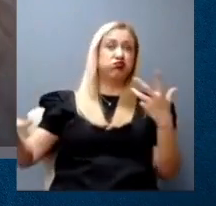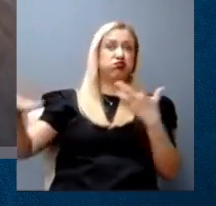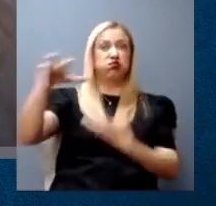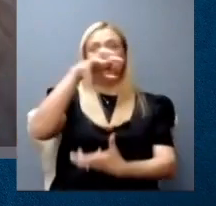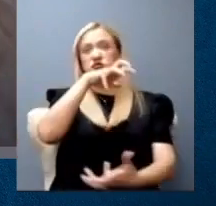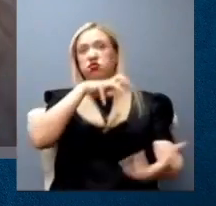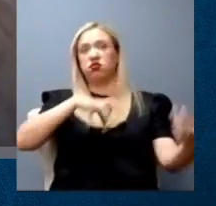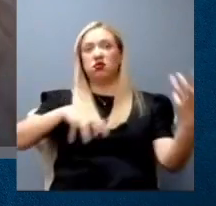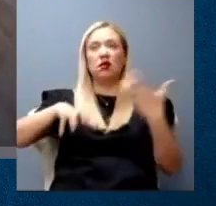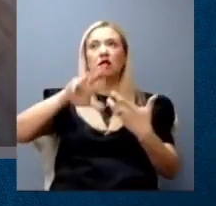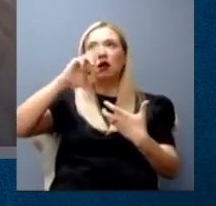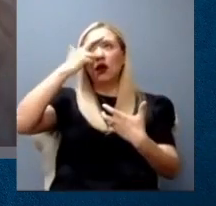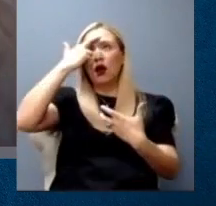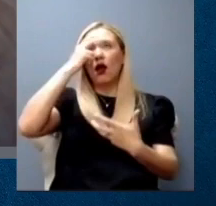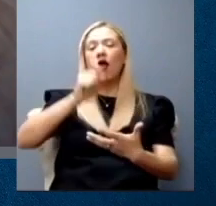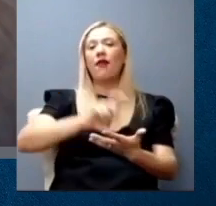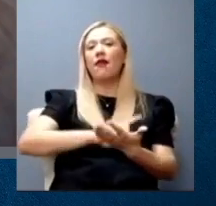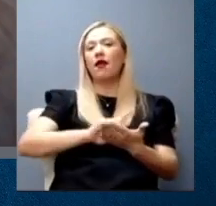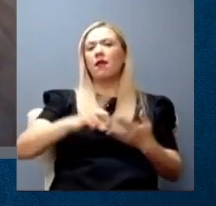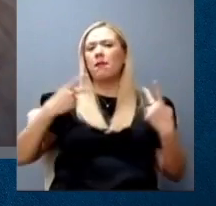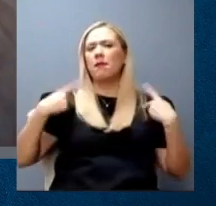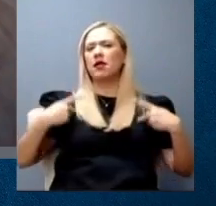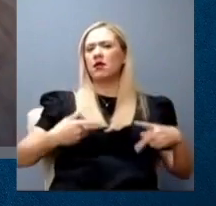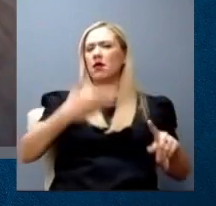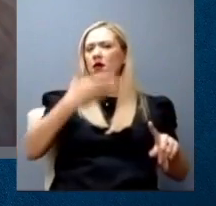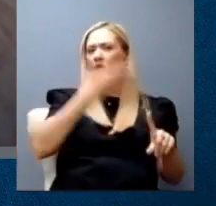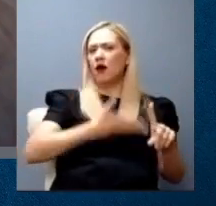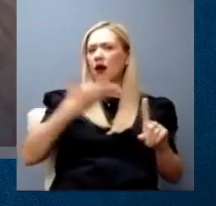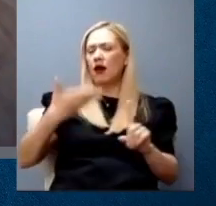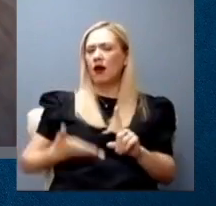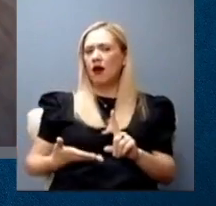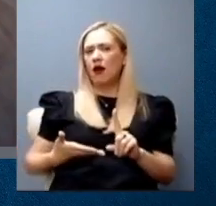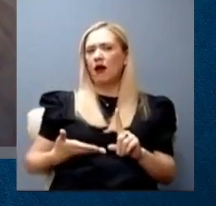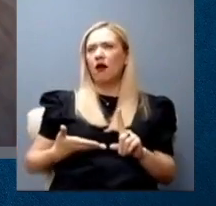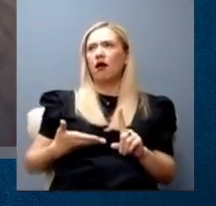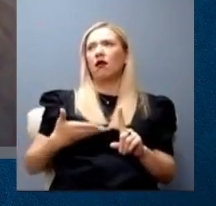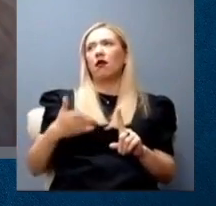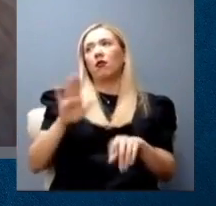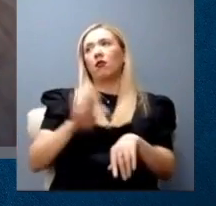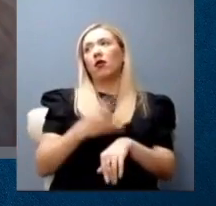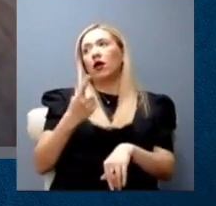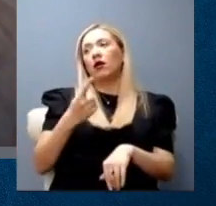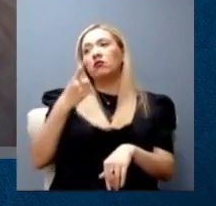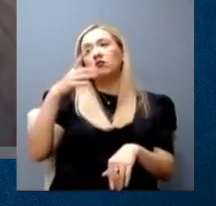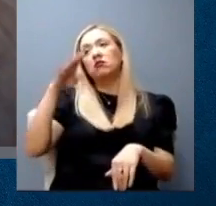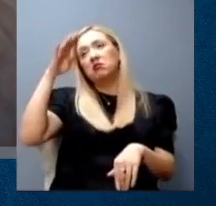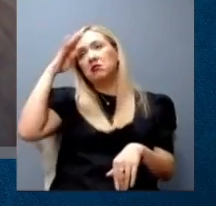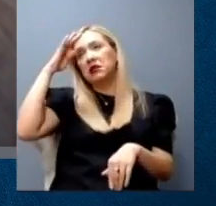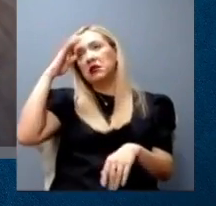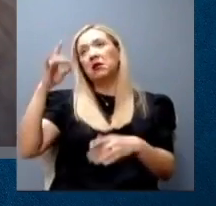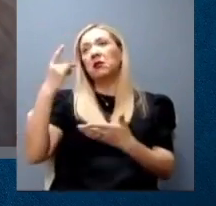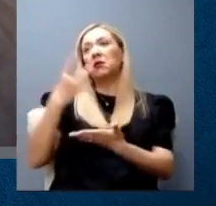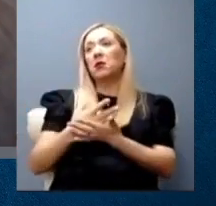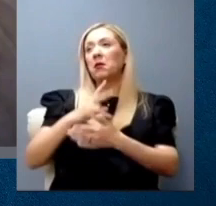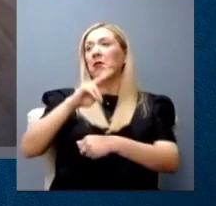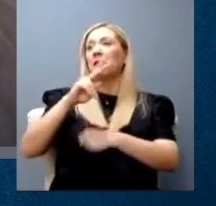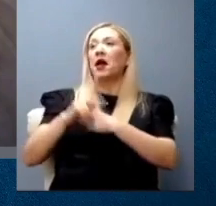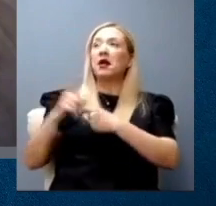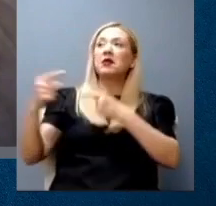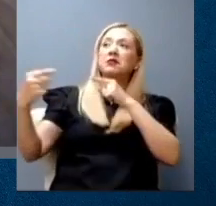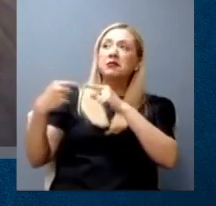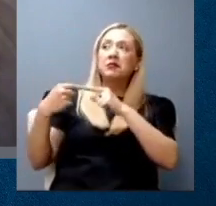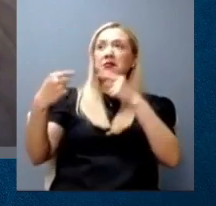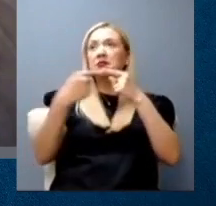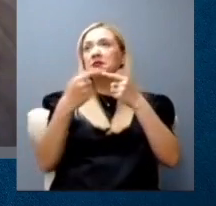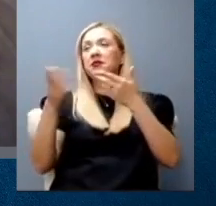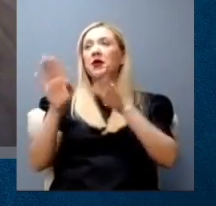¿no? O sea, porque habíamos estado como solamente entre lo que importa entre los estados, pero el individuo, el